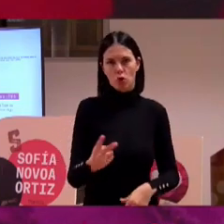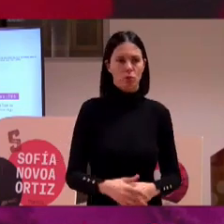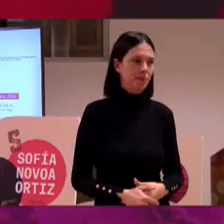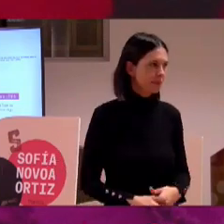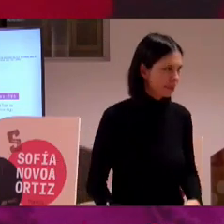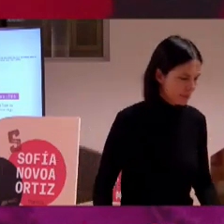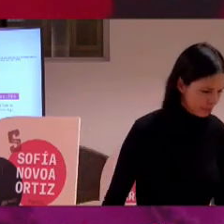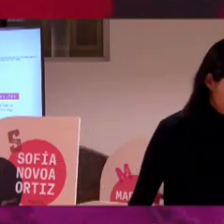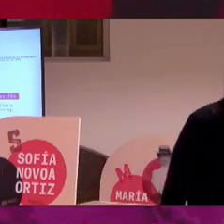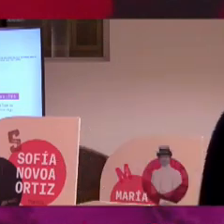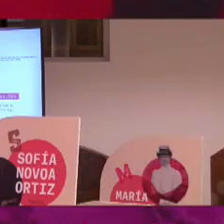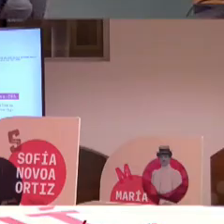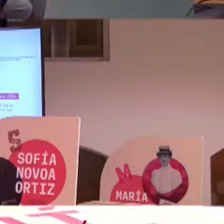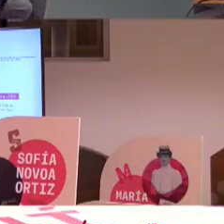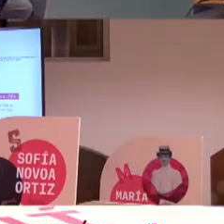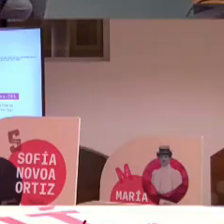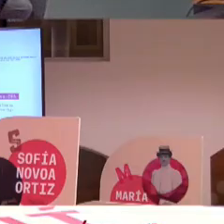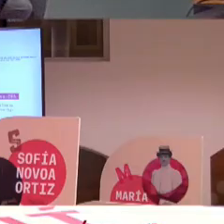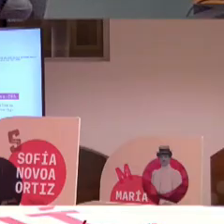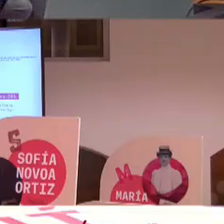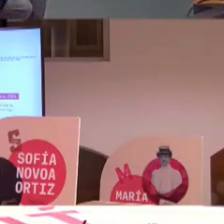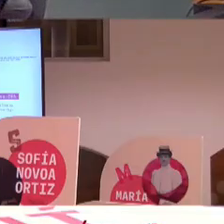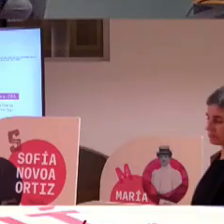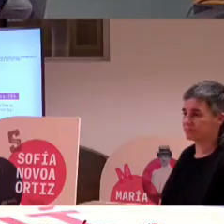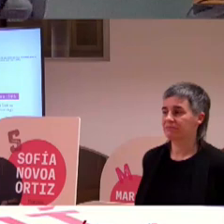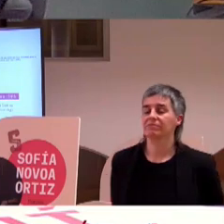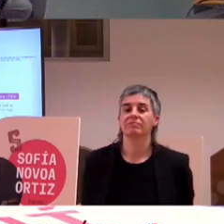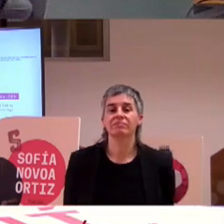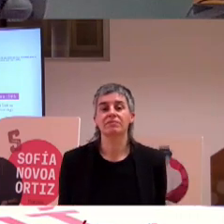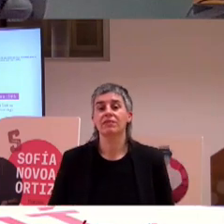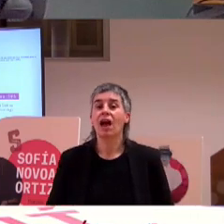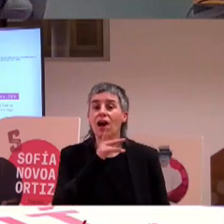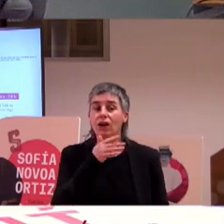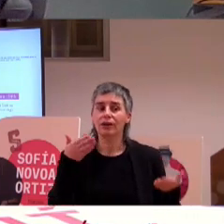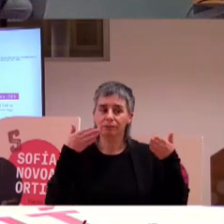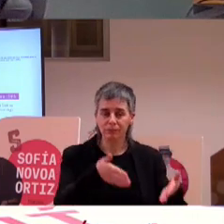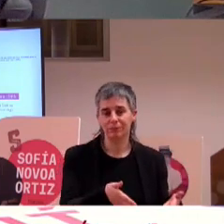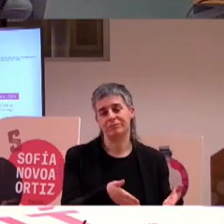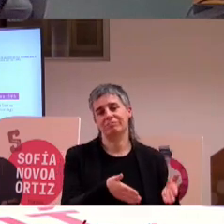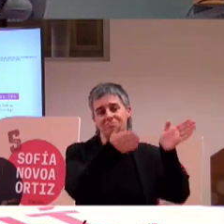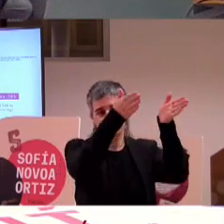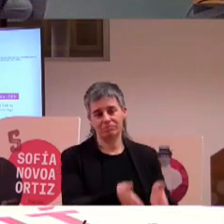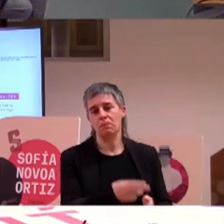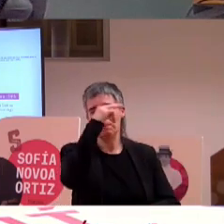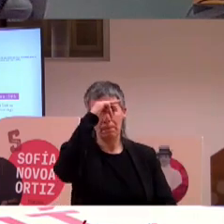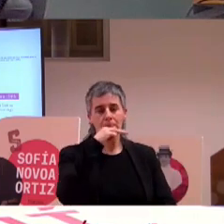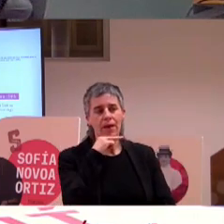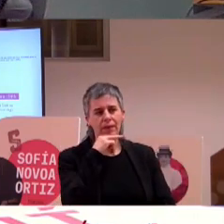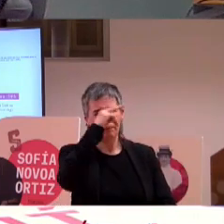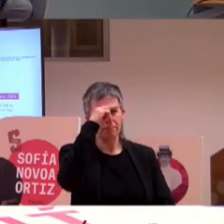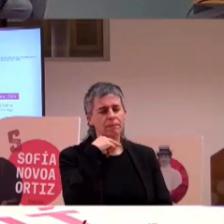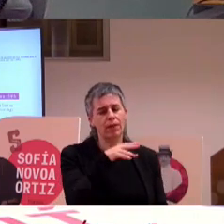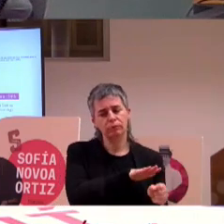E chegando xa á figura do pai, non? Como marca, de que forma marca